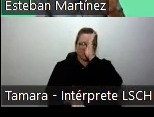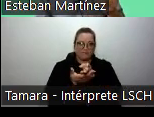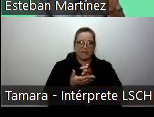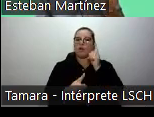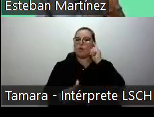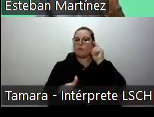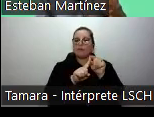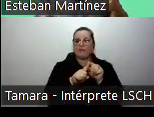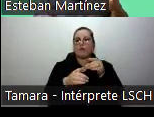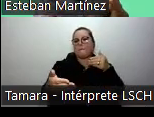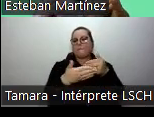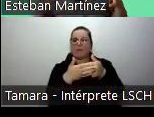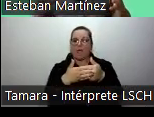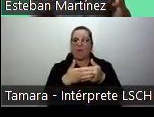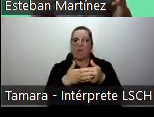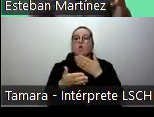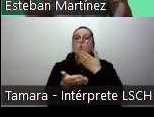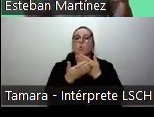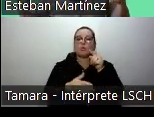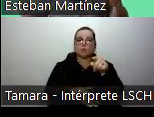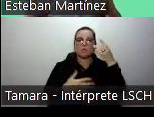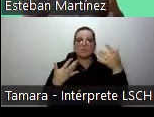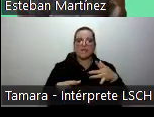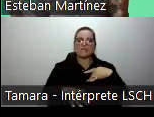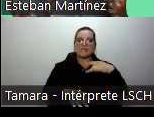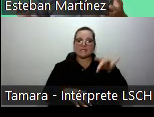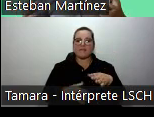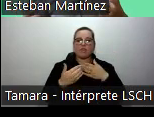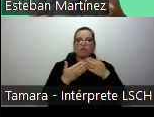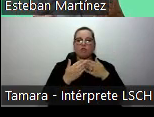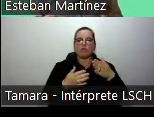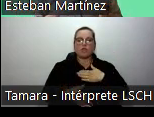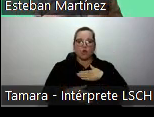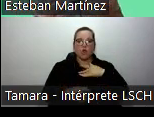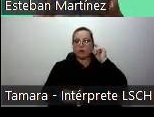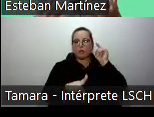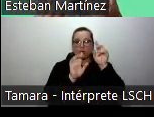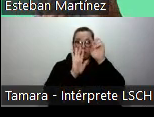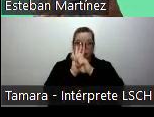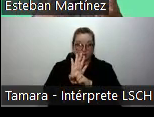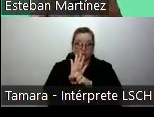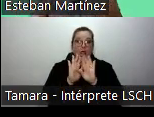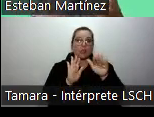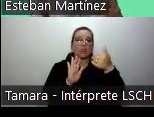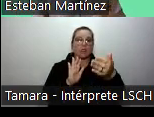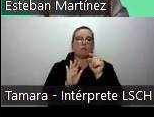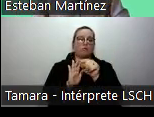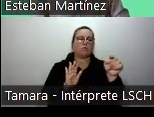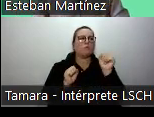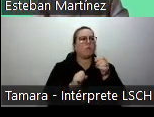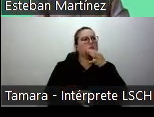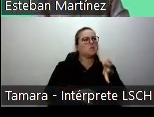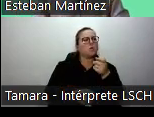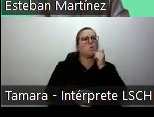metas ya cuando tú sabes más o menos Hacia dónde va tu proyecto proyecto profesional lo que viene después decir ya pero cuáles son estos